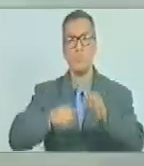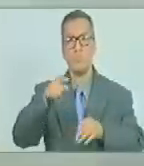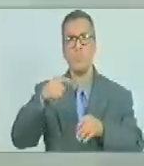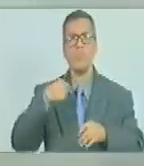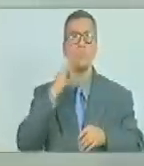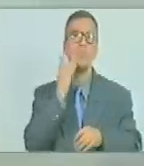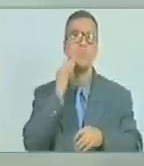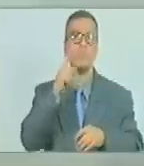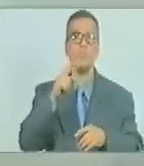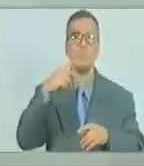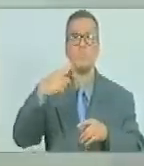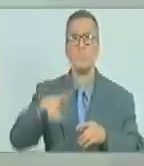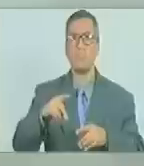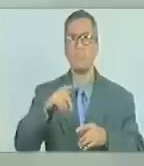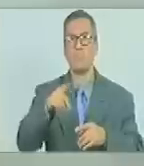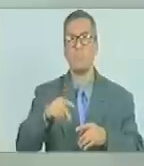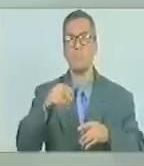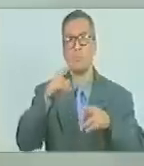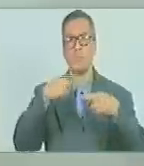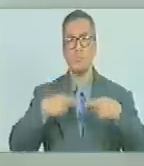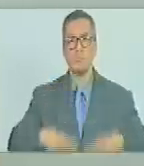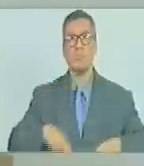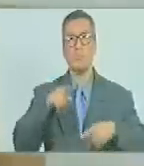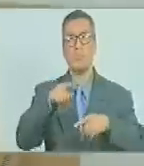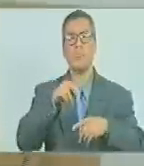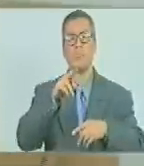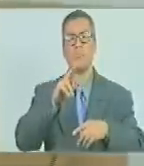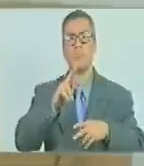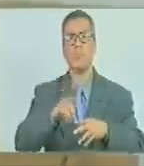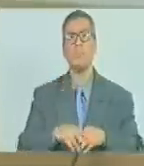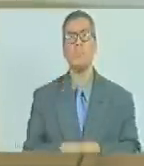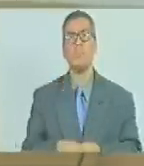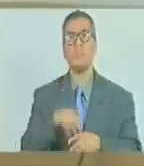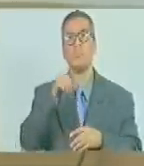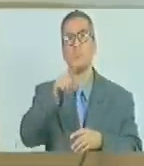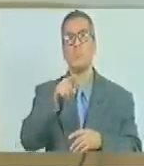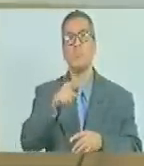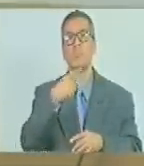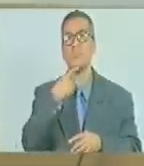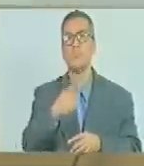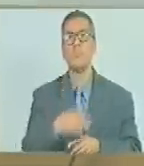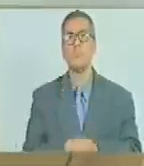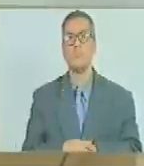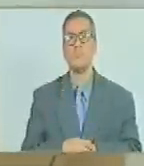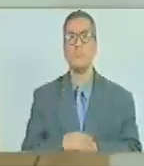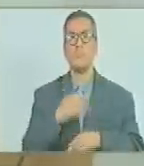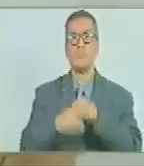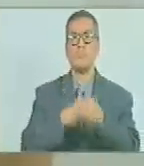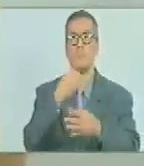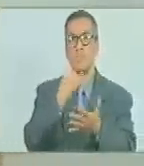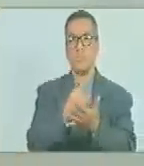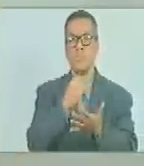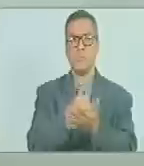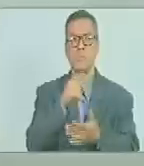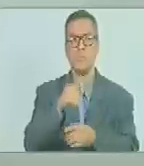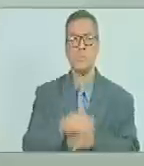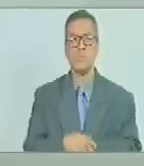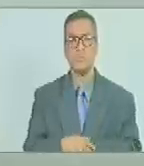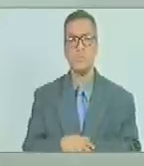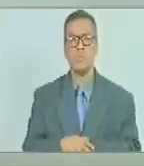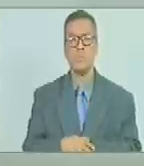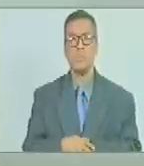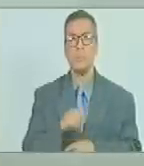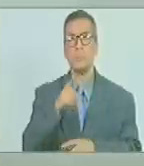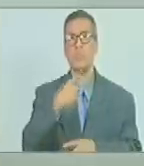este caso un delito de lesa humanidad, esa confesión se convierte en prueba. Si